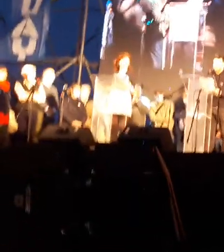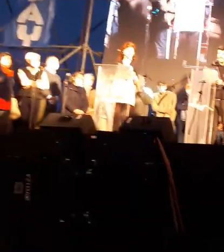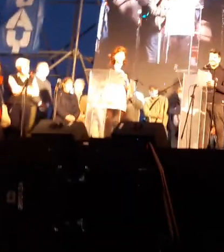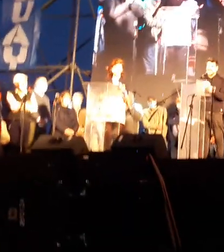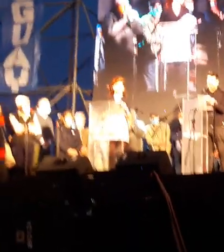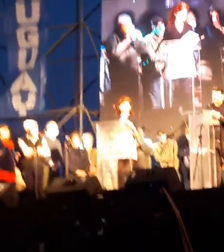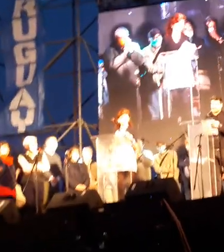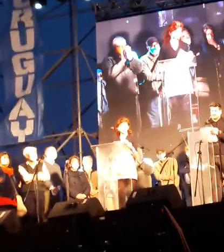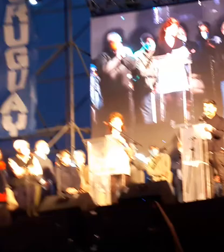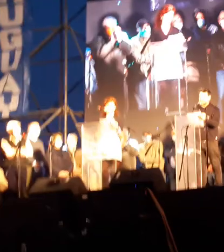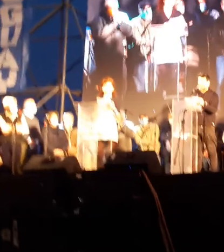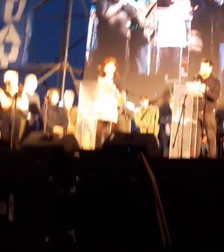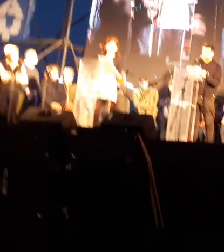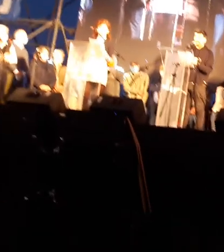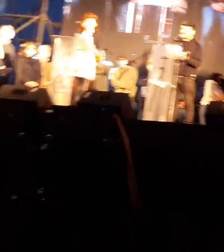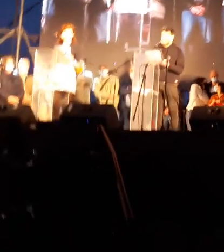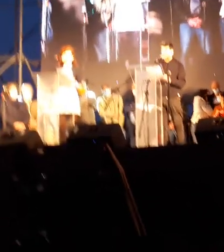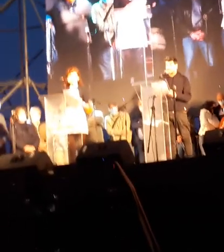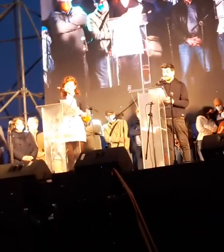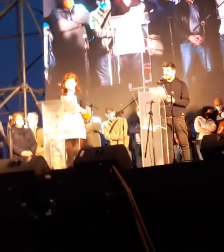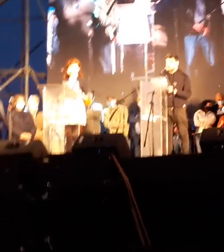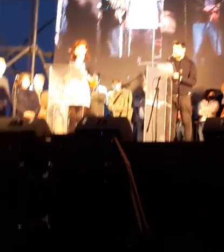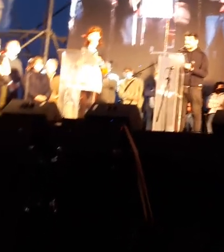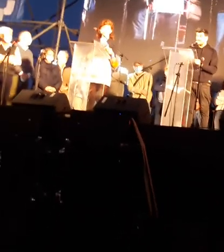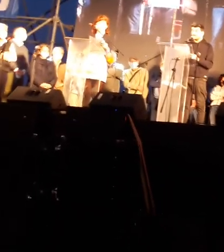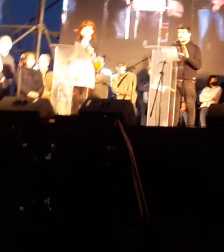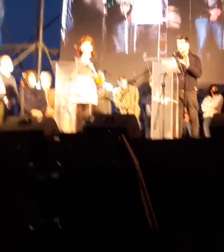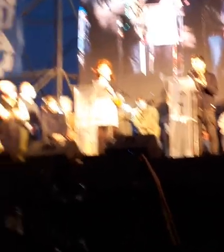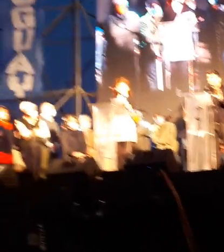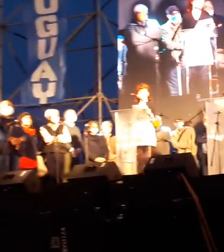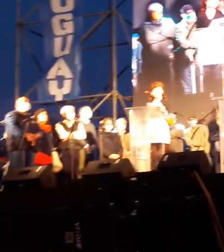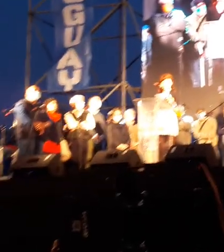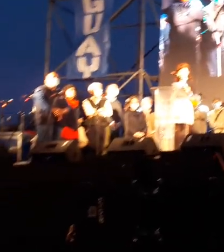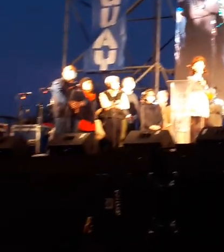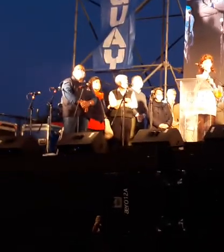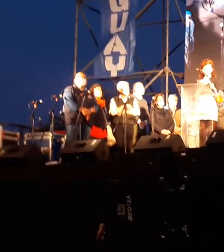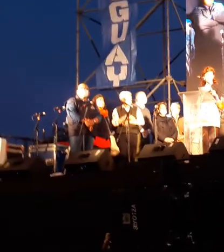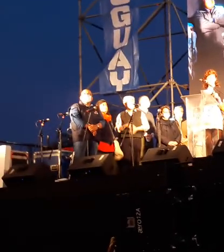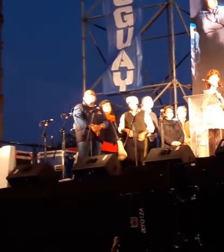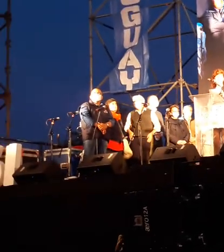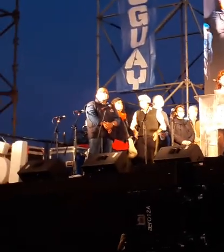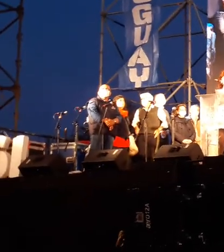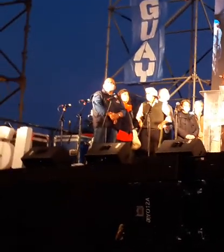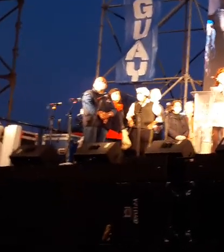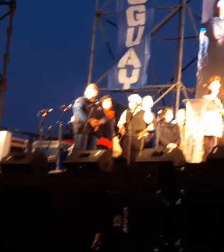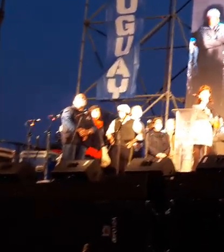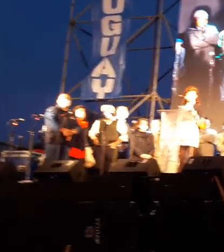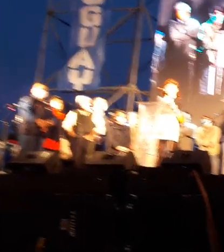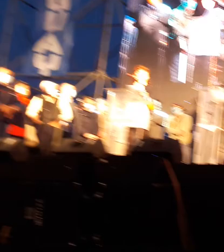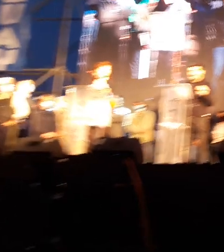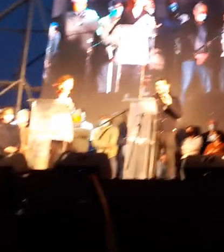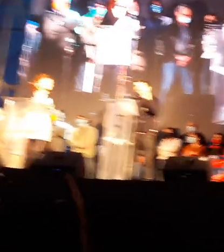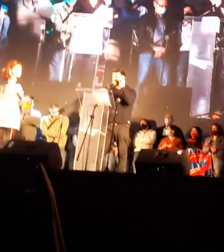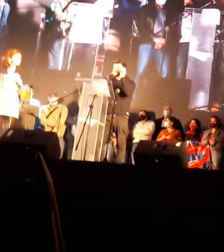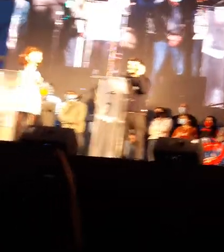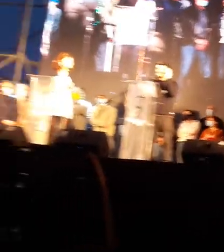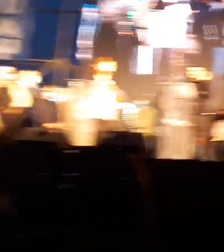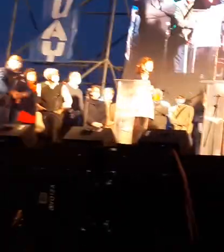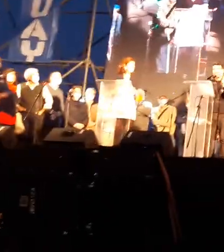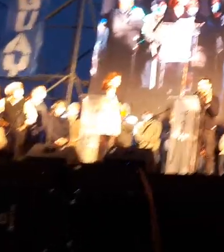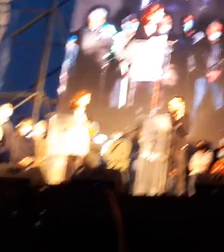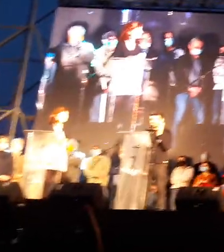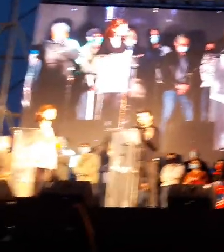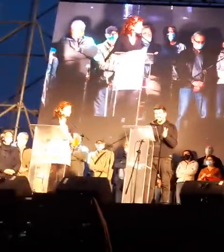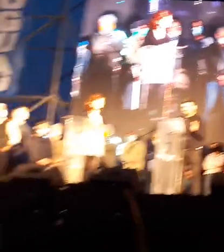El retiro del Estado, que establecen los 135 artículos de la LUC, incluye normas sobre el control del movimiento del dinero. A juicio